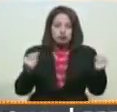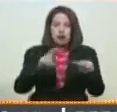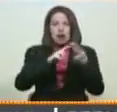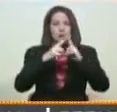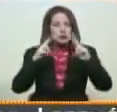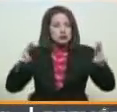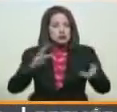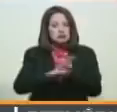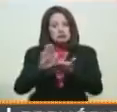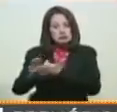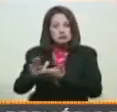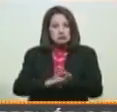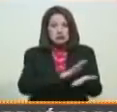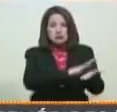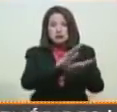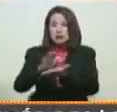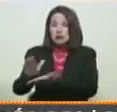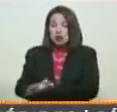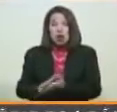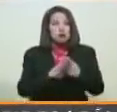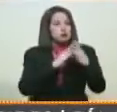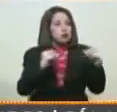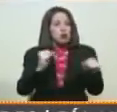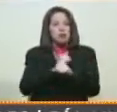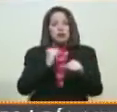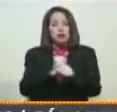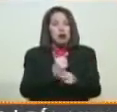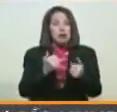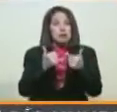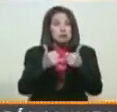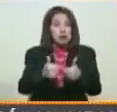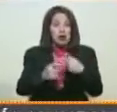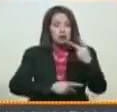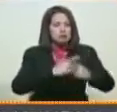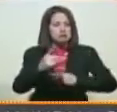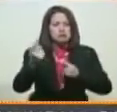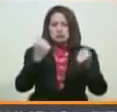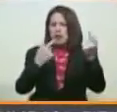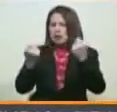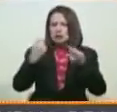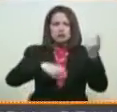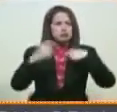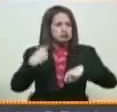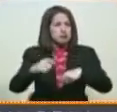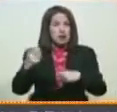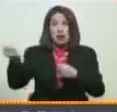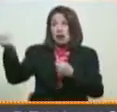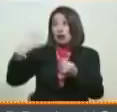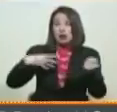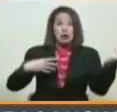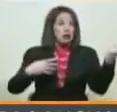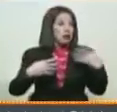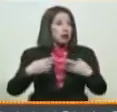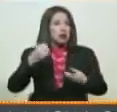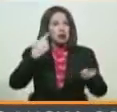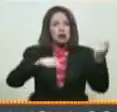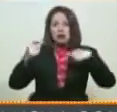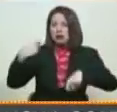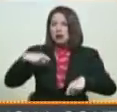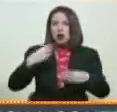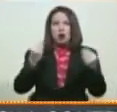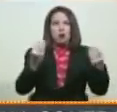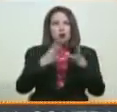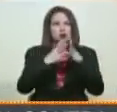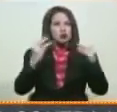Actores políticos, comerciantes, productores, distribuidores, comercializadores, para que nosotros